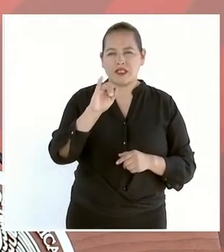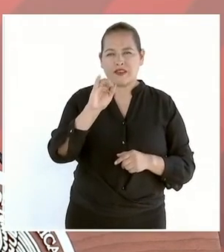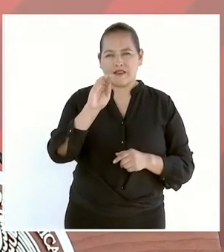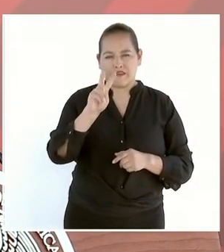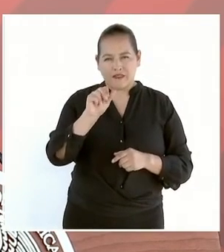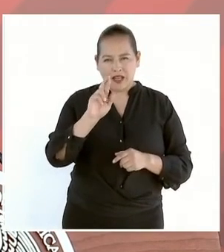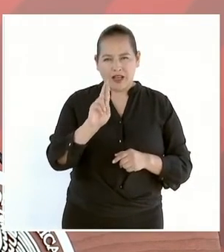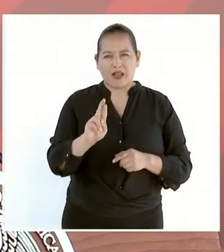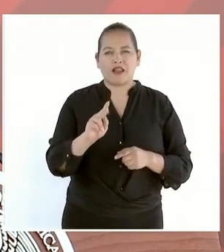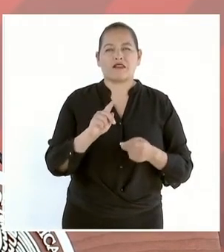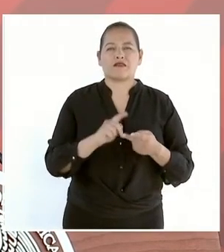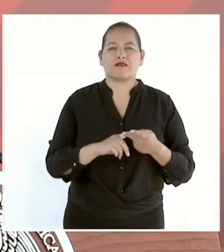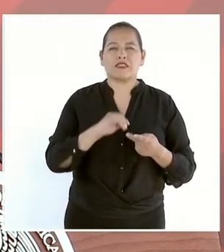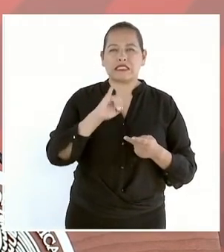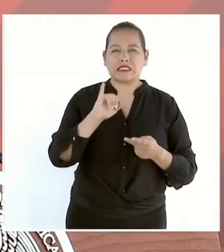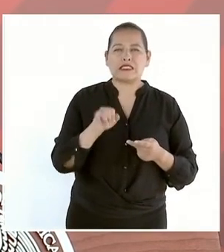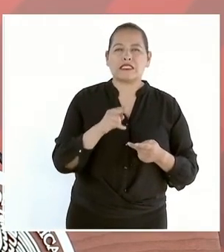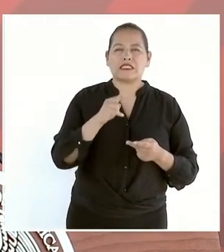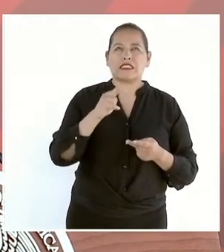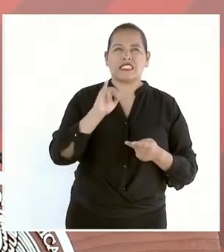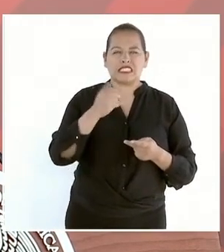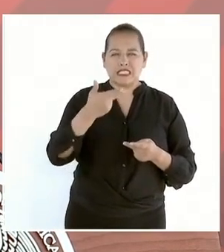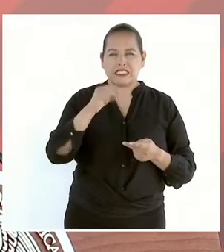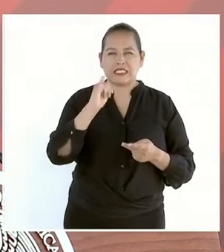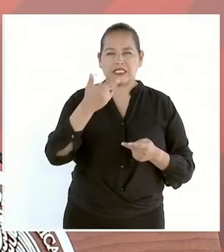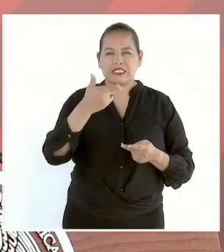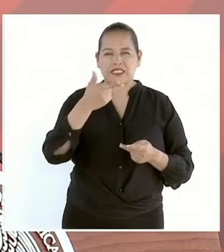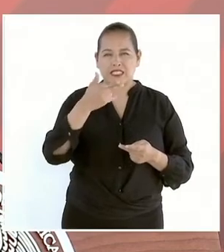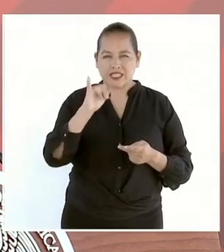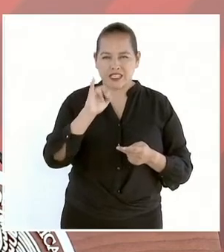o higgins sanmartín